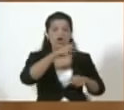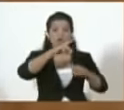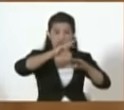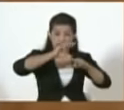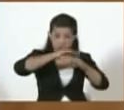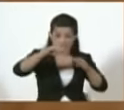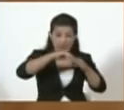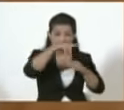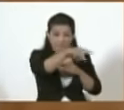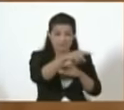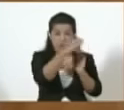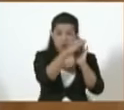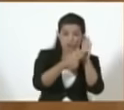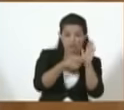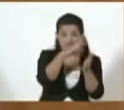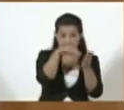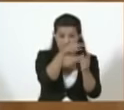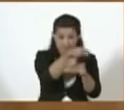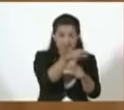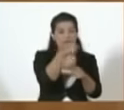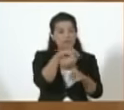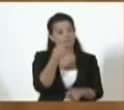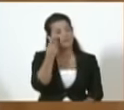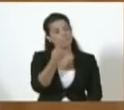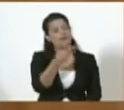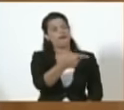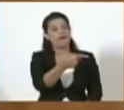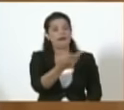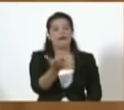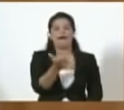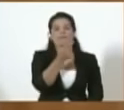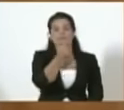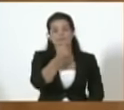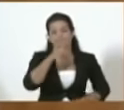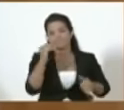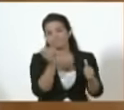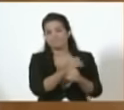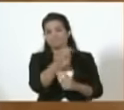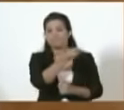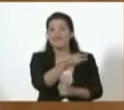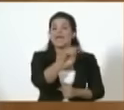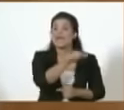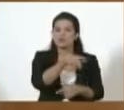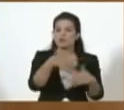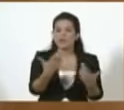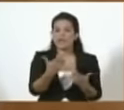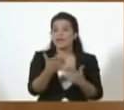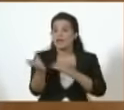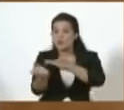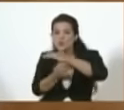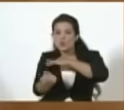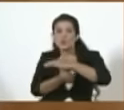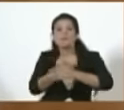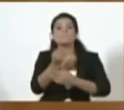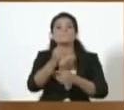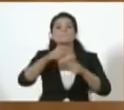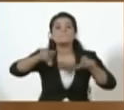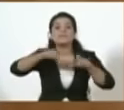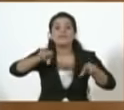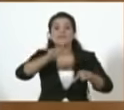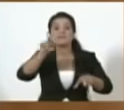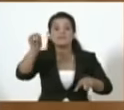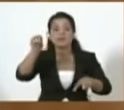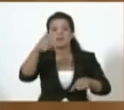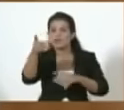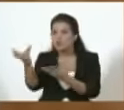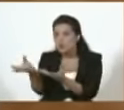en la economía interna, era la extracción, atesoramiento y certificación del billete de 100 bolívares venezolanos.